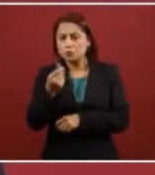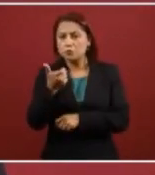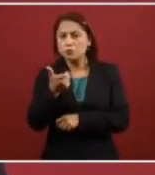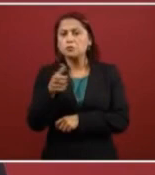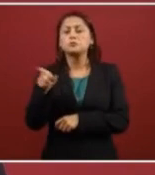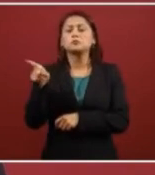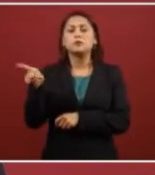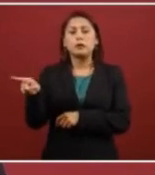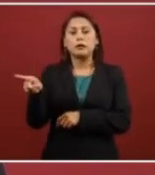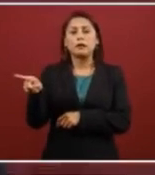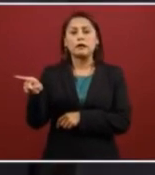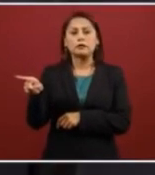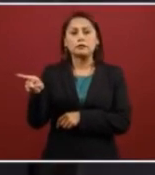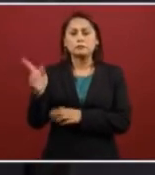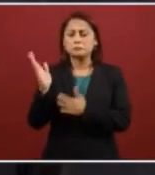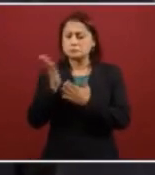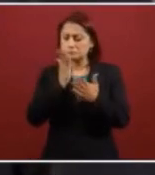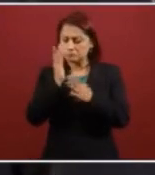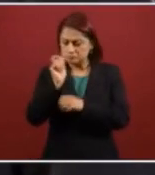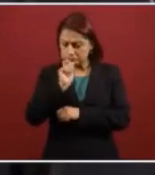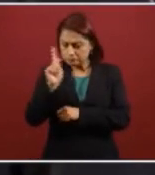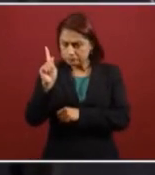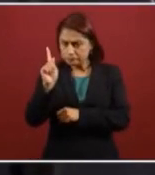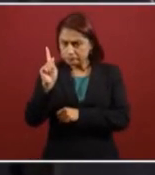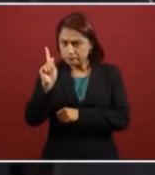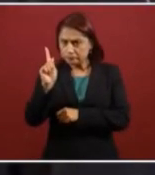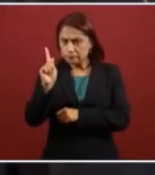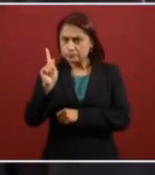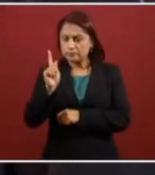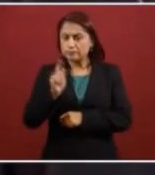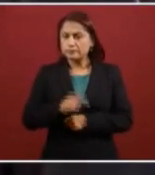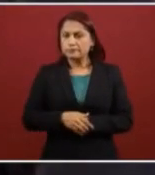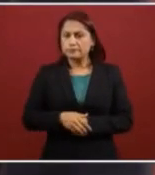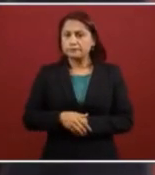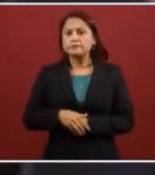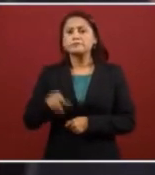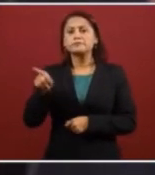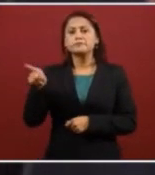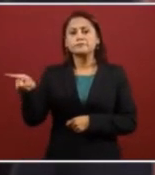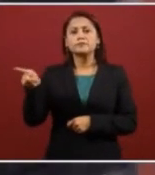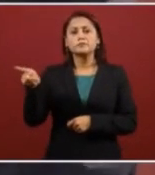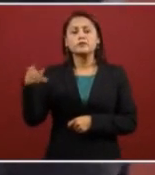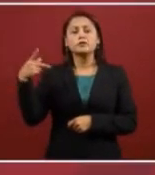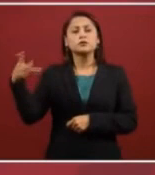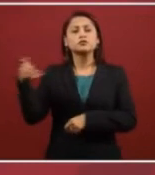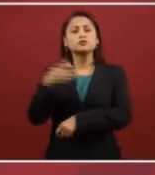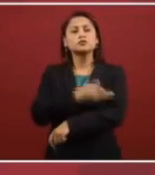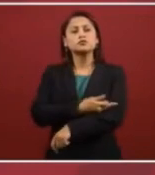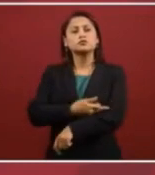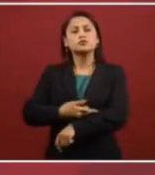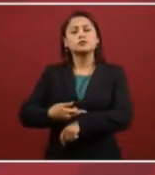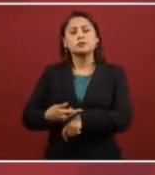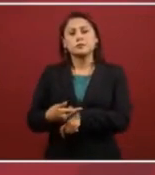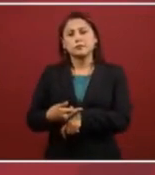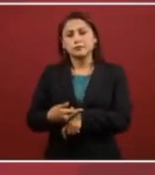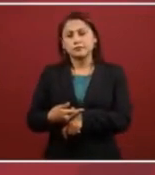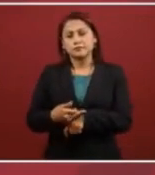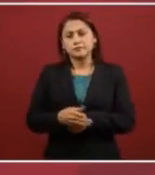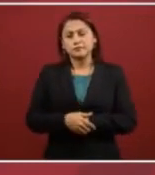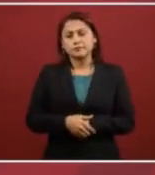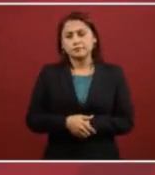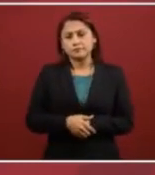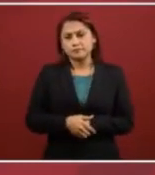estudioso. Viene de una familia. He comes from a family